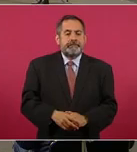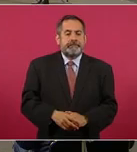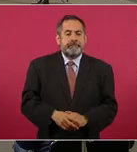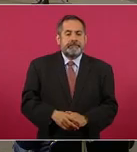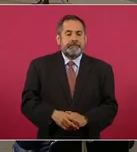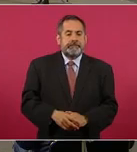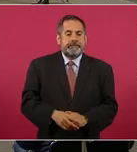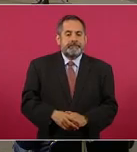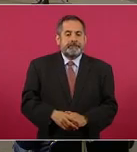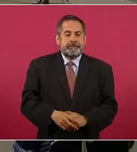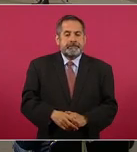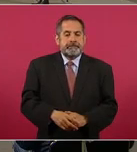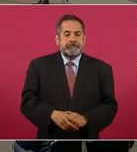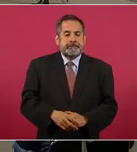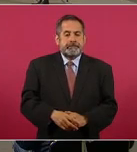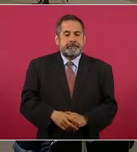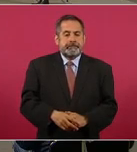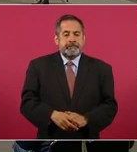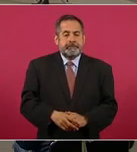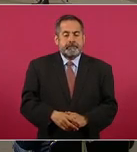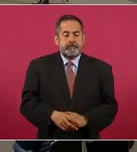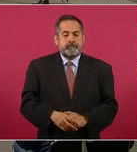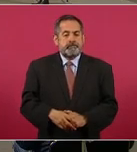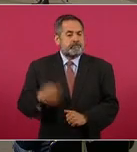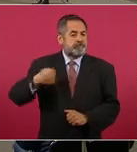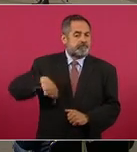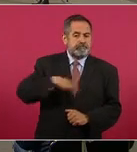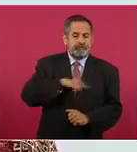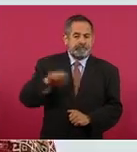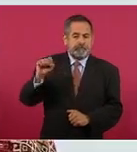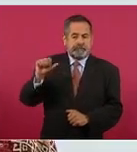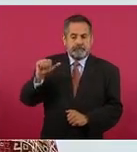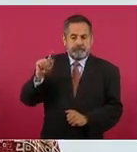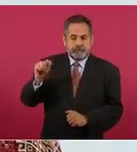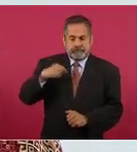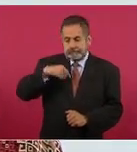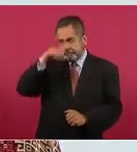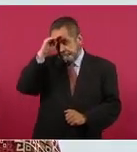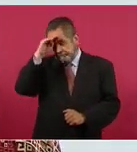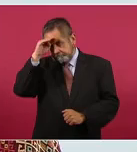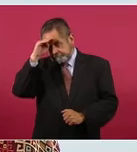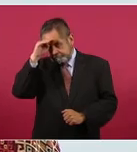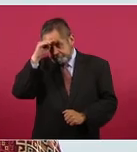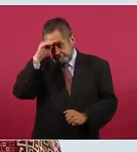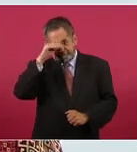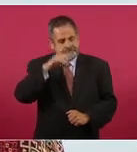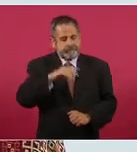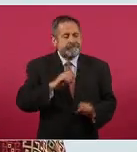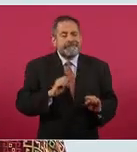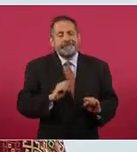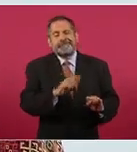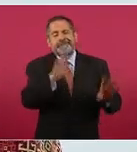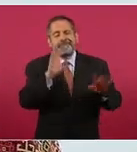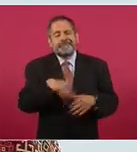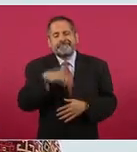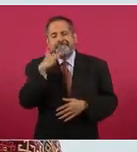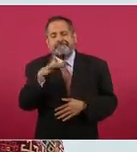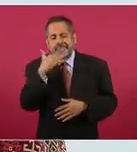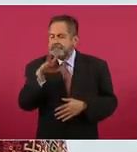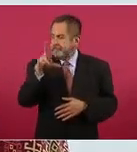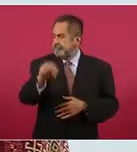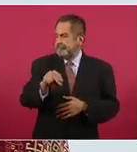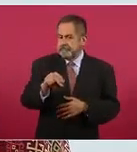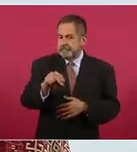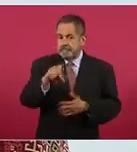La otra es que nosotros estamos como institución, creemos que no existe y no toleramos la impunidad de ningún acto de